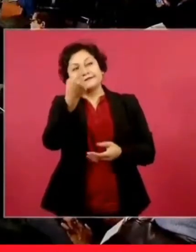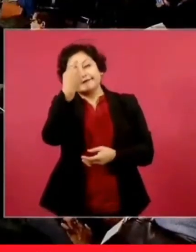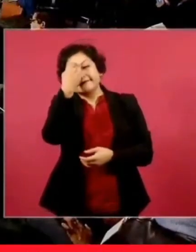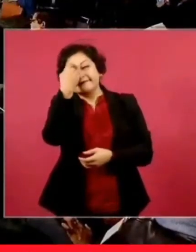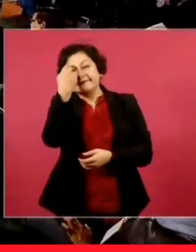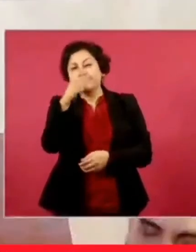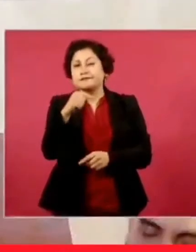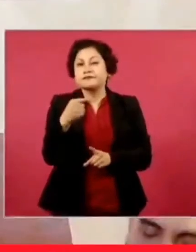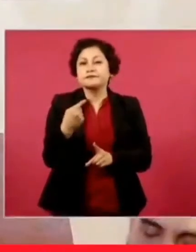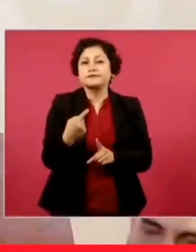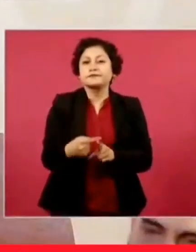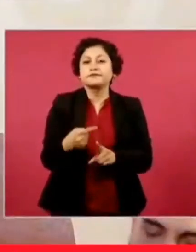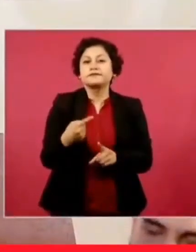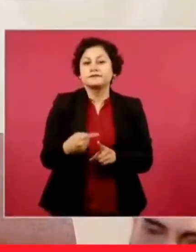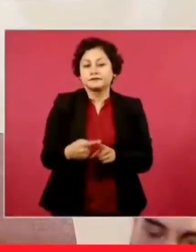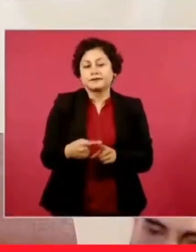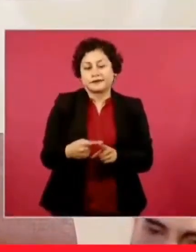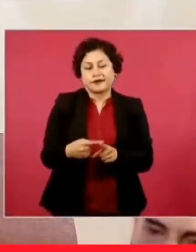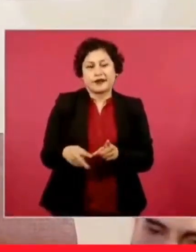A Volpi,